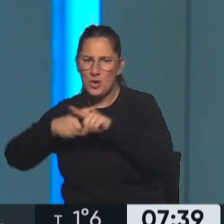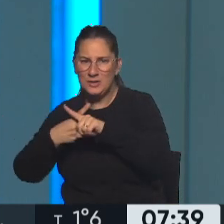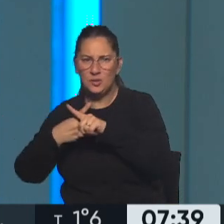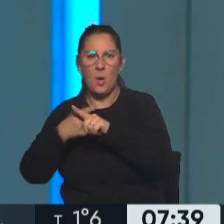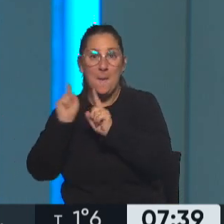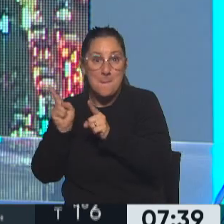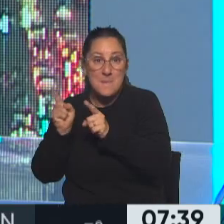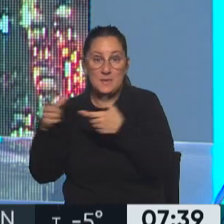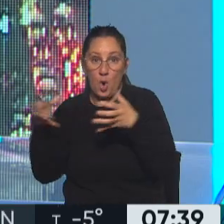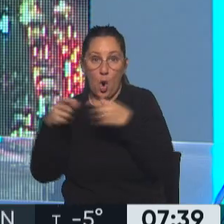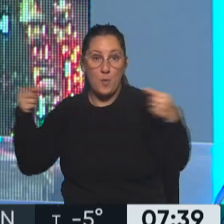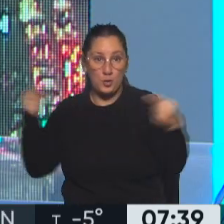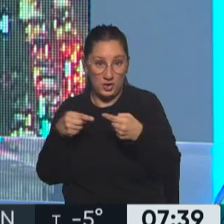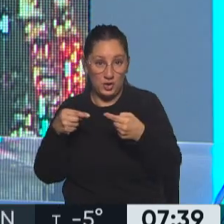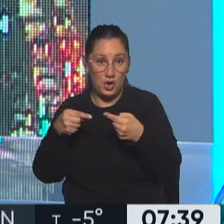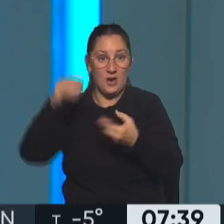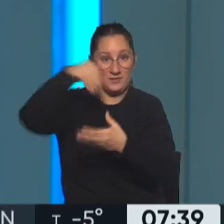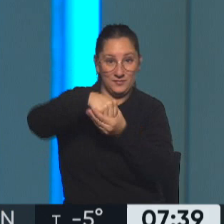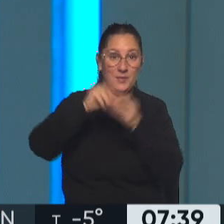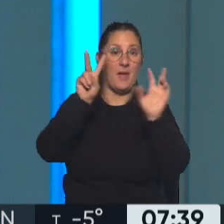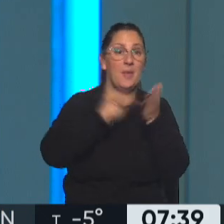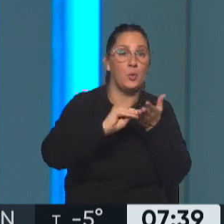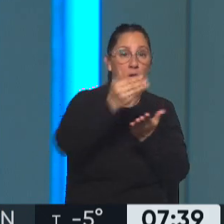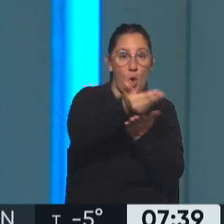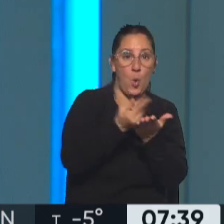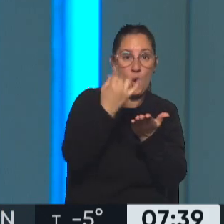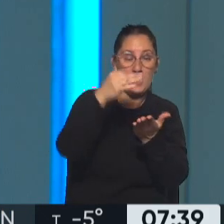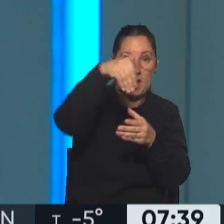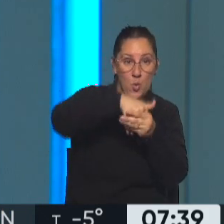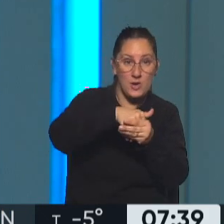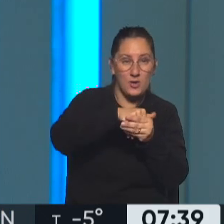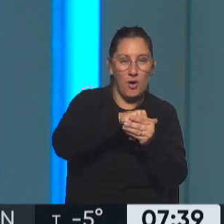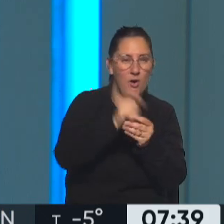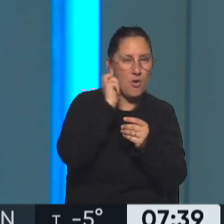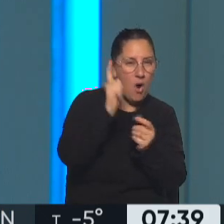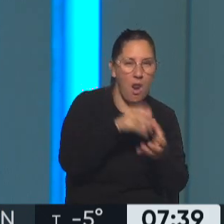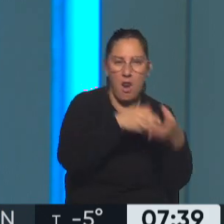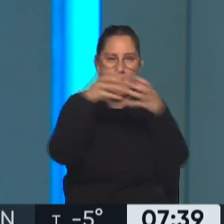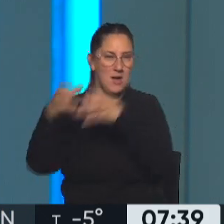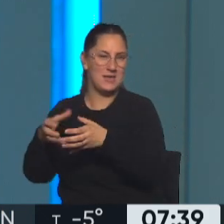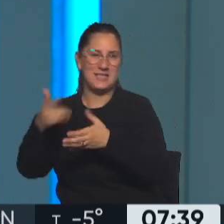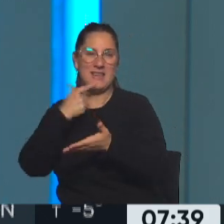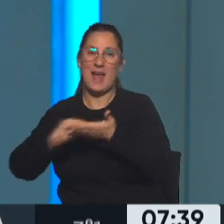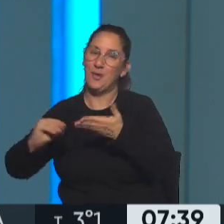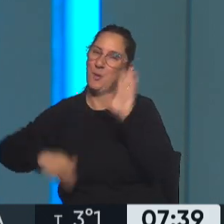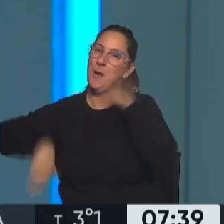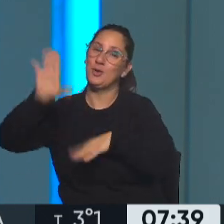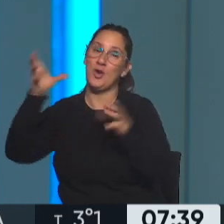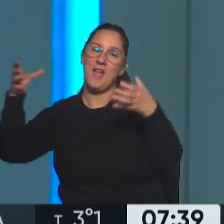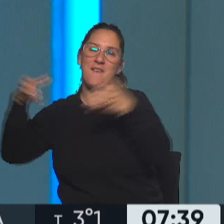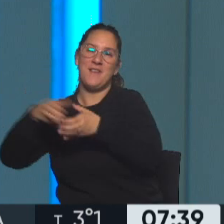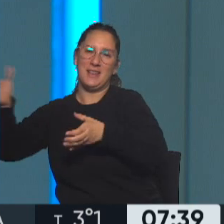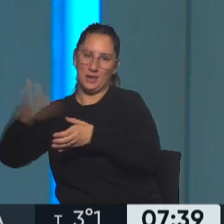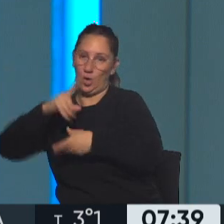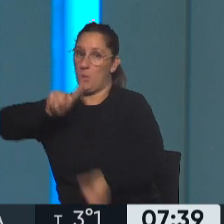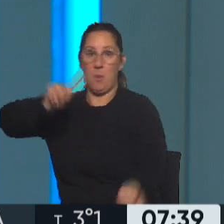iniciativas de la oposición que se tratan en diputados como boleta única sorteen con éxito su paso por el Senado porque ahí hay mayoría del Frente de Todos. Y a la